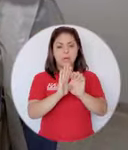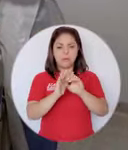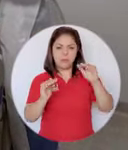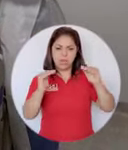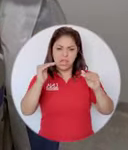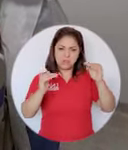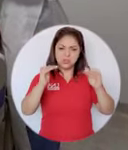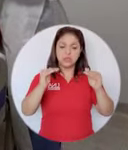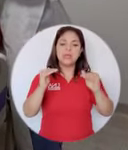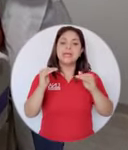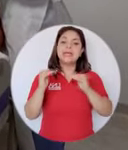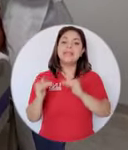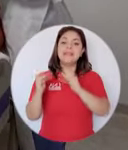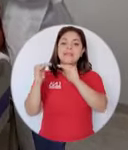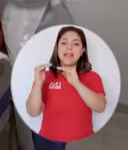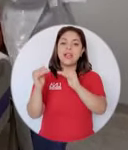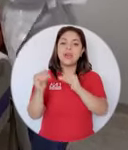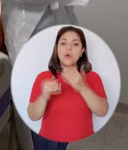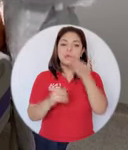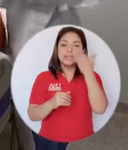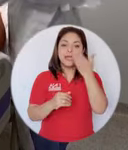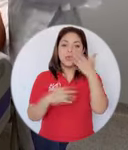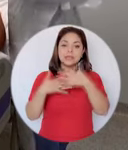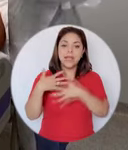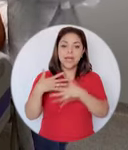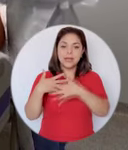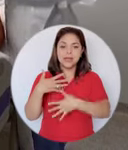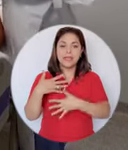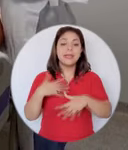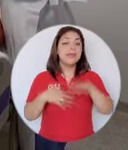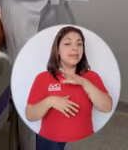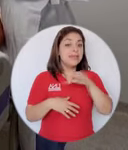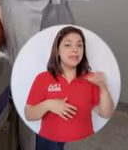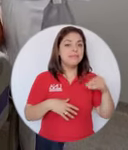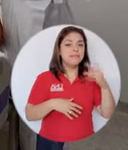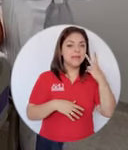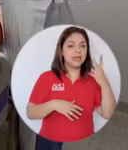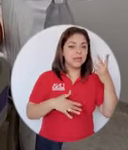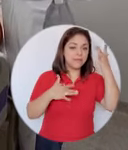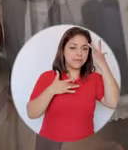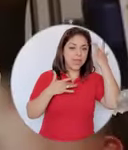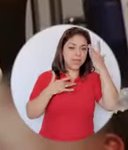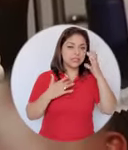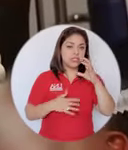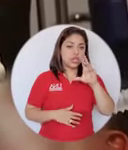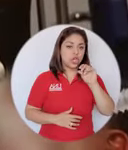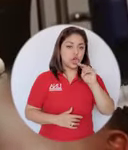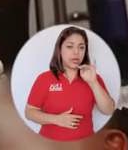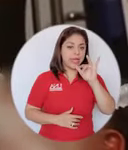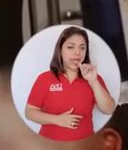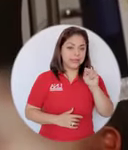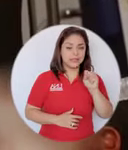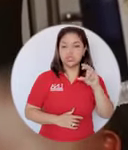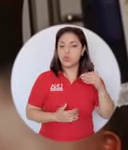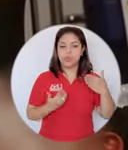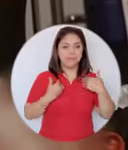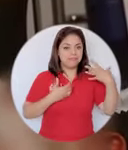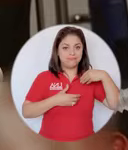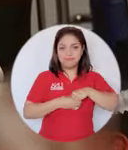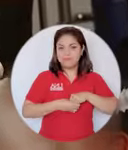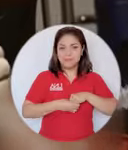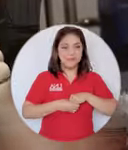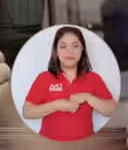nivel de oxígeno en sangre y la compensación de enfermedades crónicas se mantengan y no llegar a